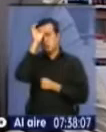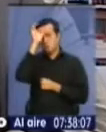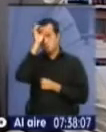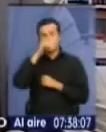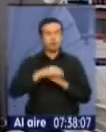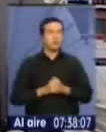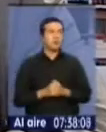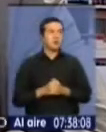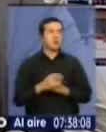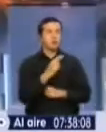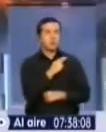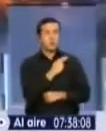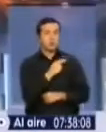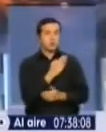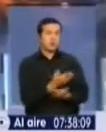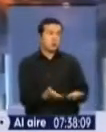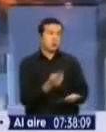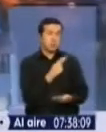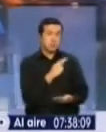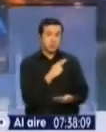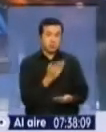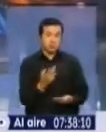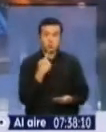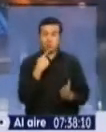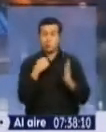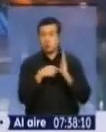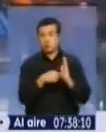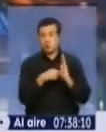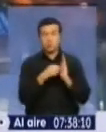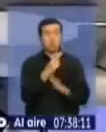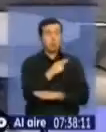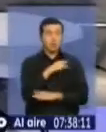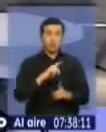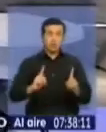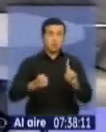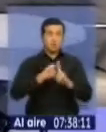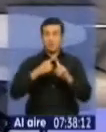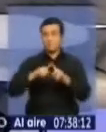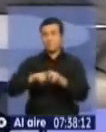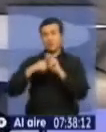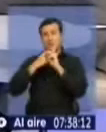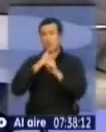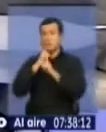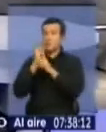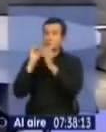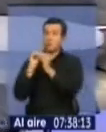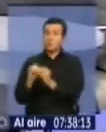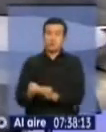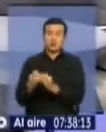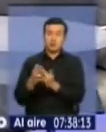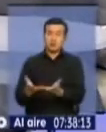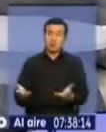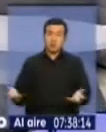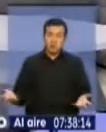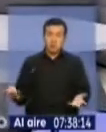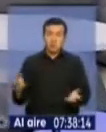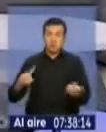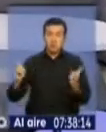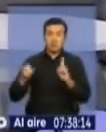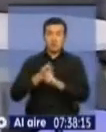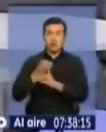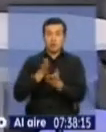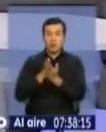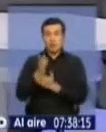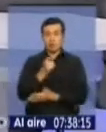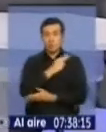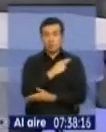te estamos yendo a la academia directamente, claro, ahí. Sí, por supuesto. Y si tú ya haces cuestionamientos. Ahí empieza, por supuesto, sin lugar a dudas. Sin lugar a dudas. Tenemos que empezar por las